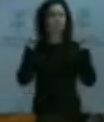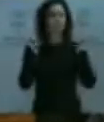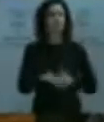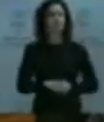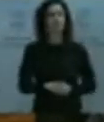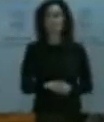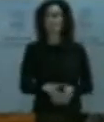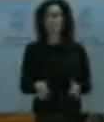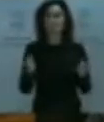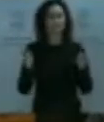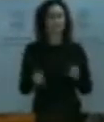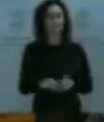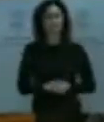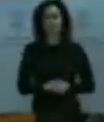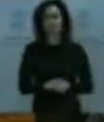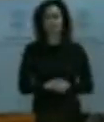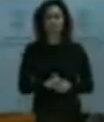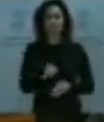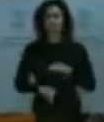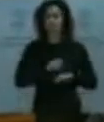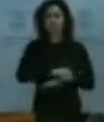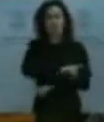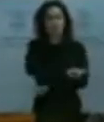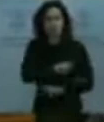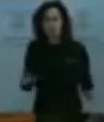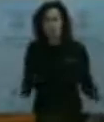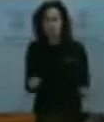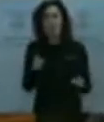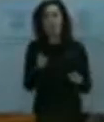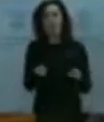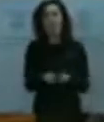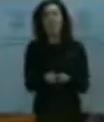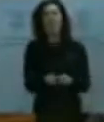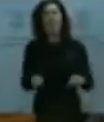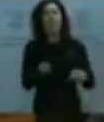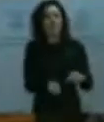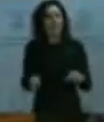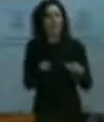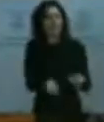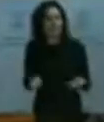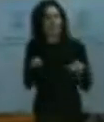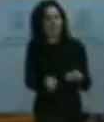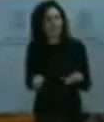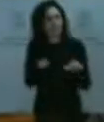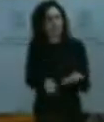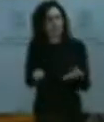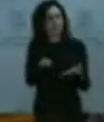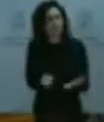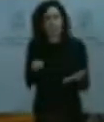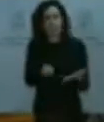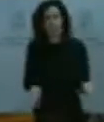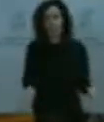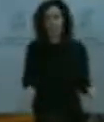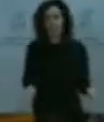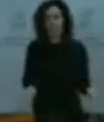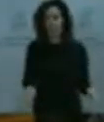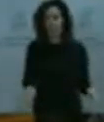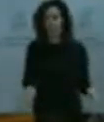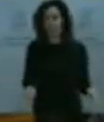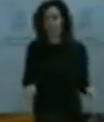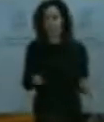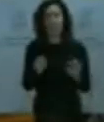su propia palabra sistemáticamente, día tras día, semana tras semana. Seguirán alargando la agonía de miles